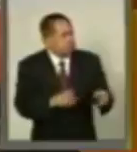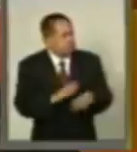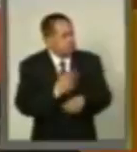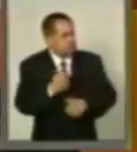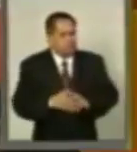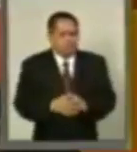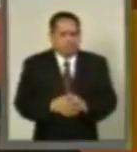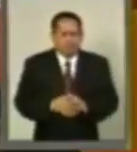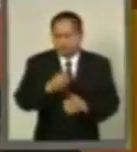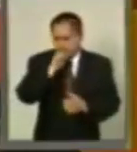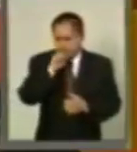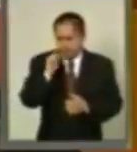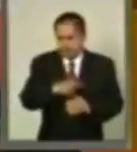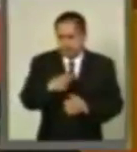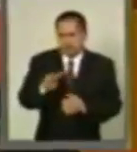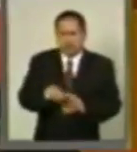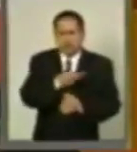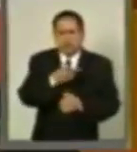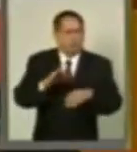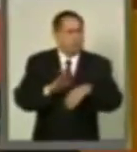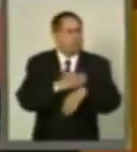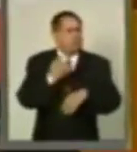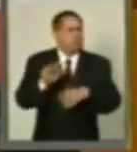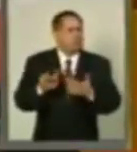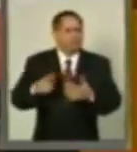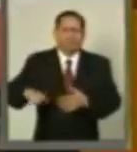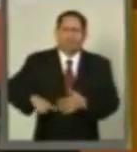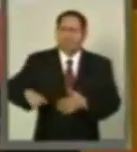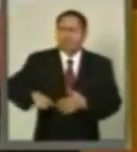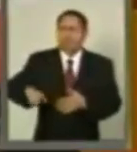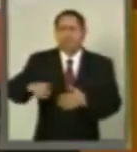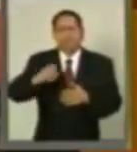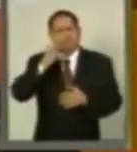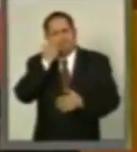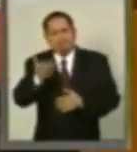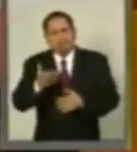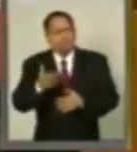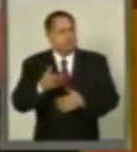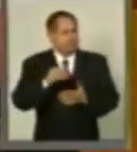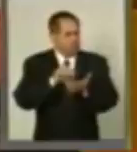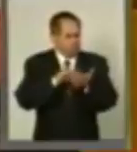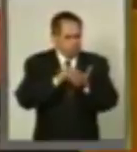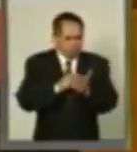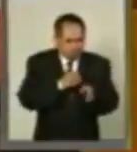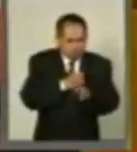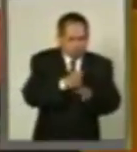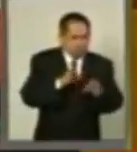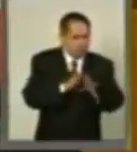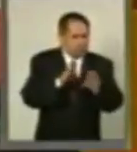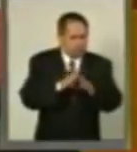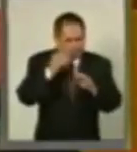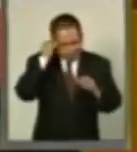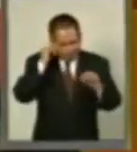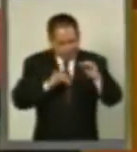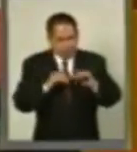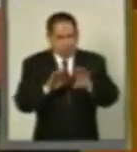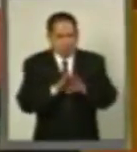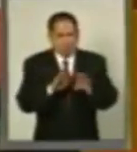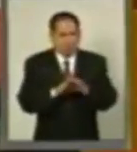podría preguntarle por qué el gobierno ha decidido mantener la estrategia de, entre